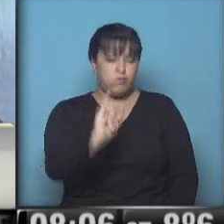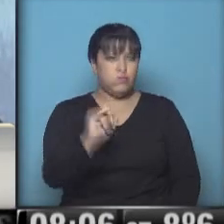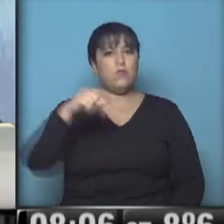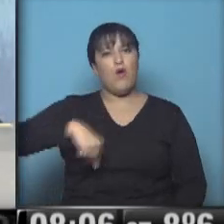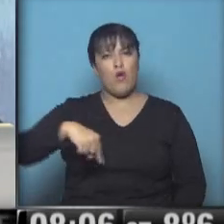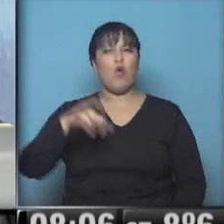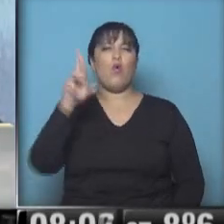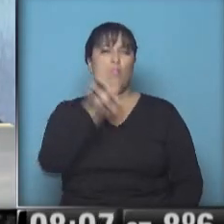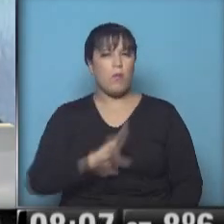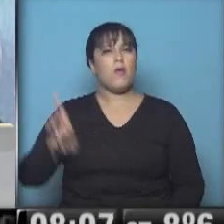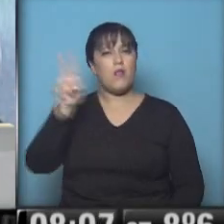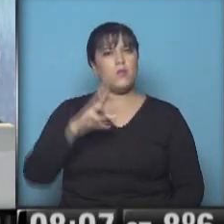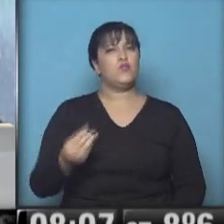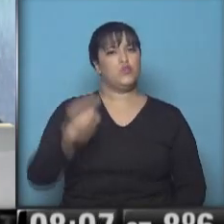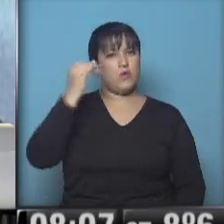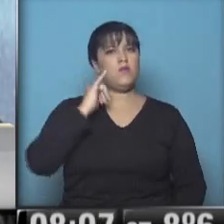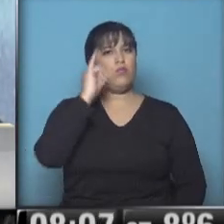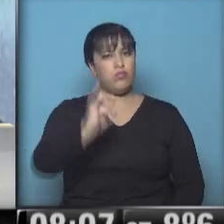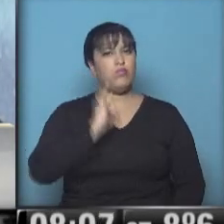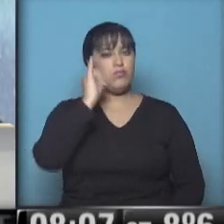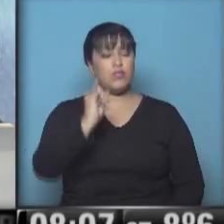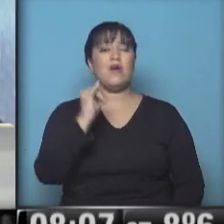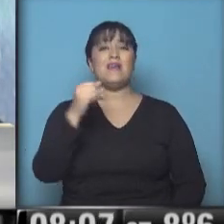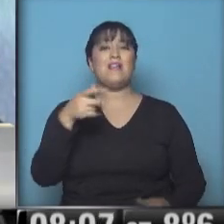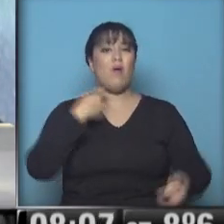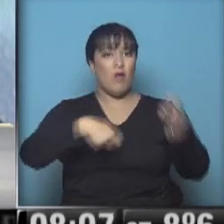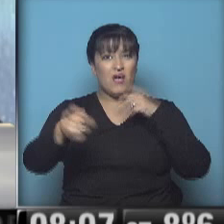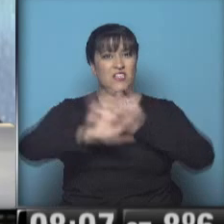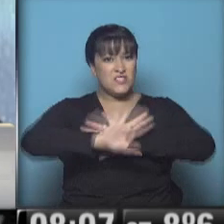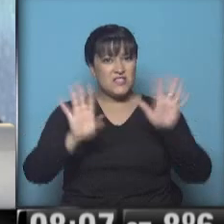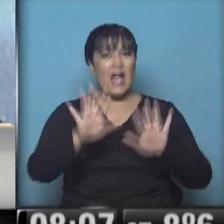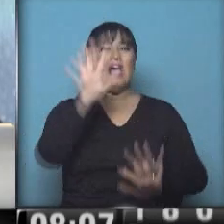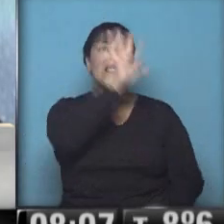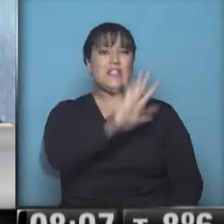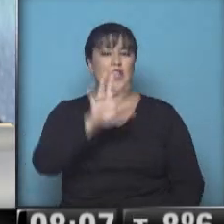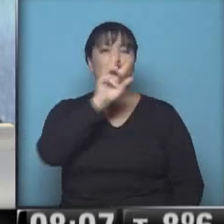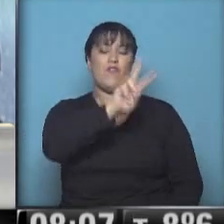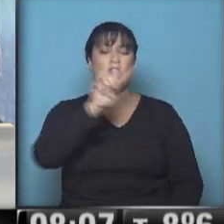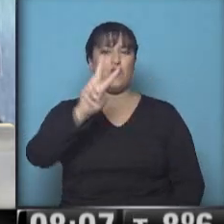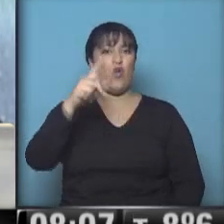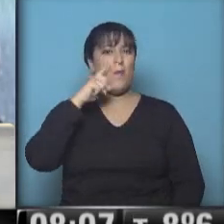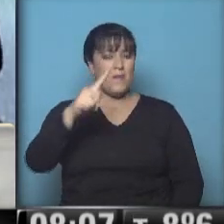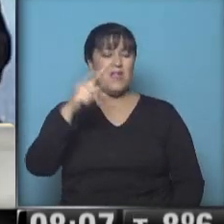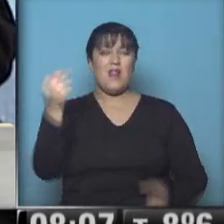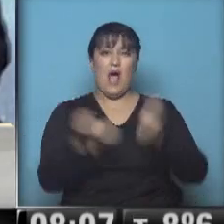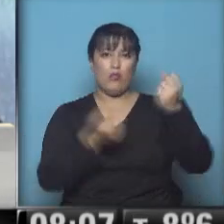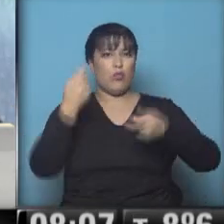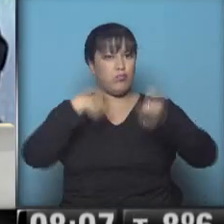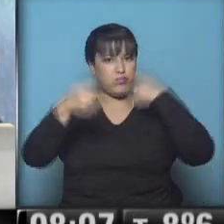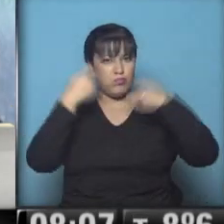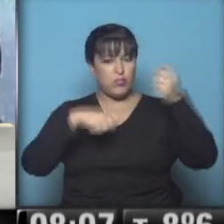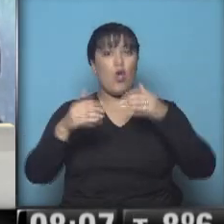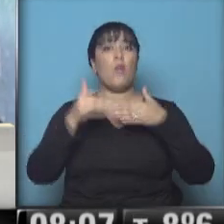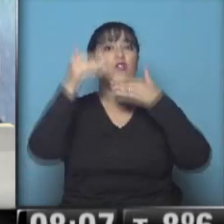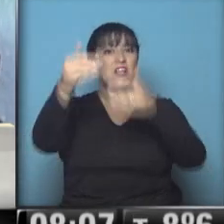forma reiterada lo venimos diciendo que se han vendido ya 502000 vehículos las proyecciones son 700,000 y la verdad